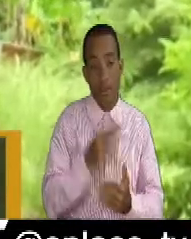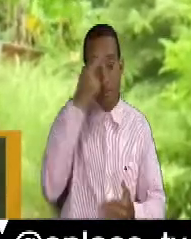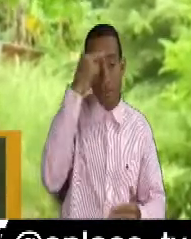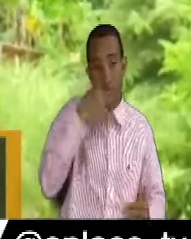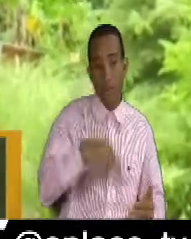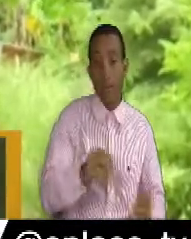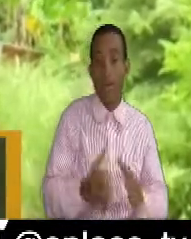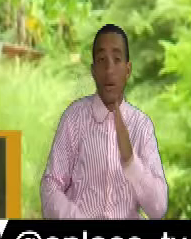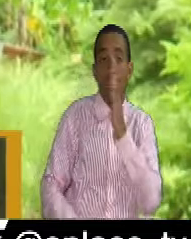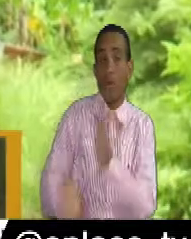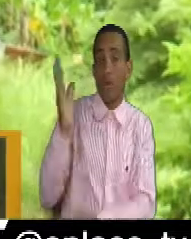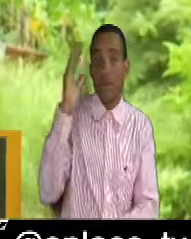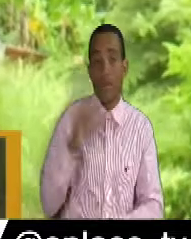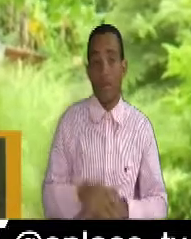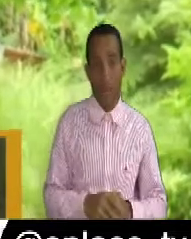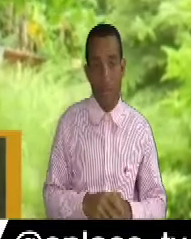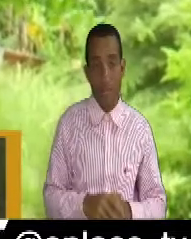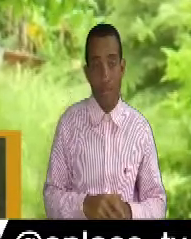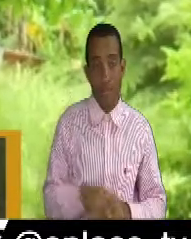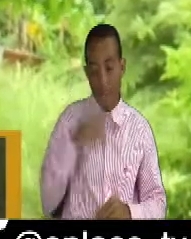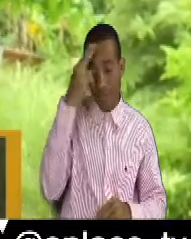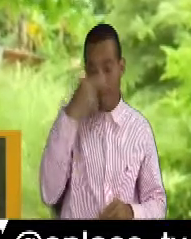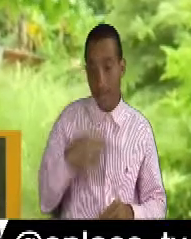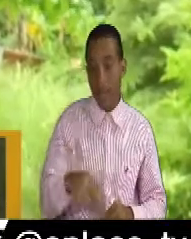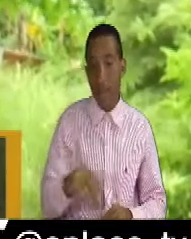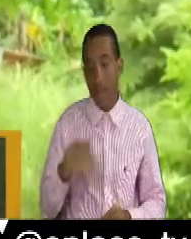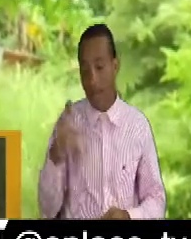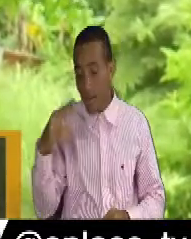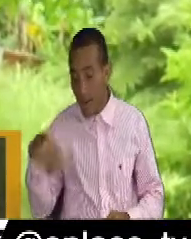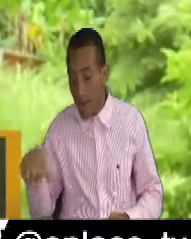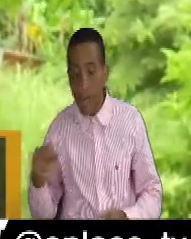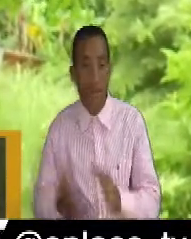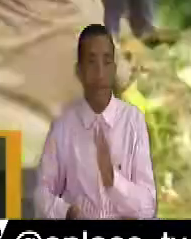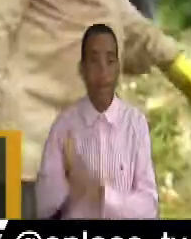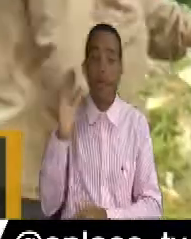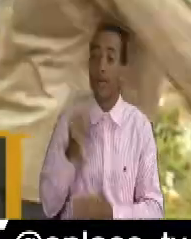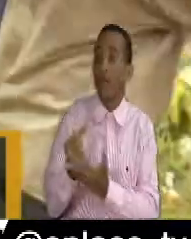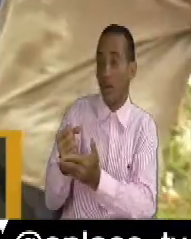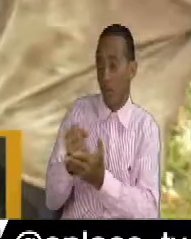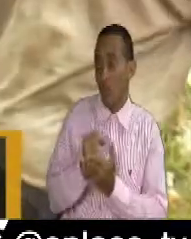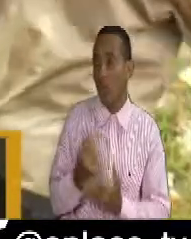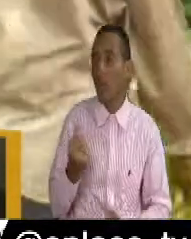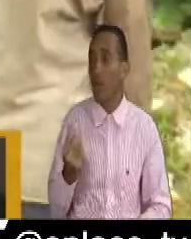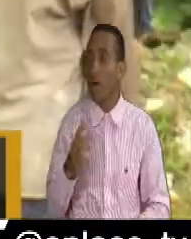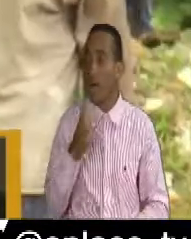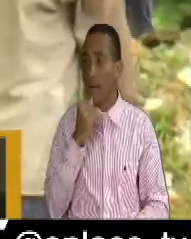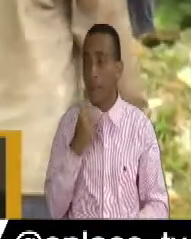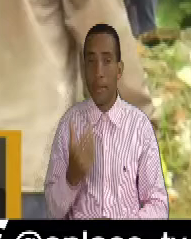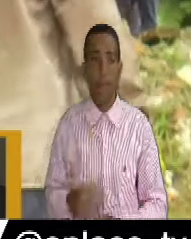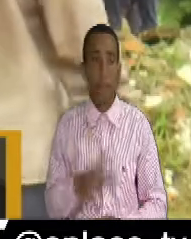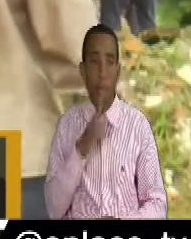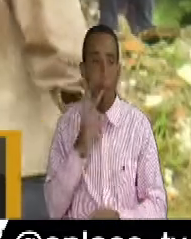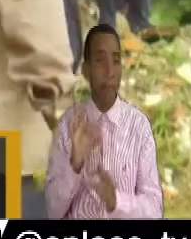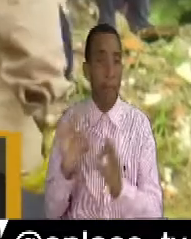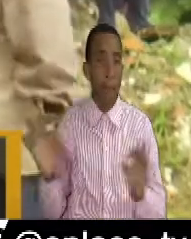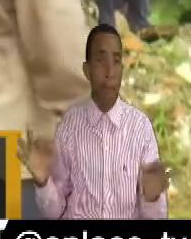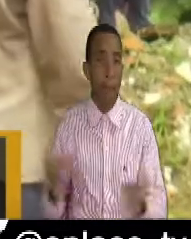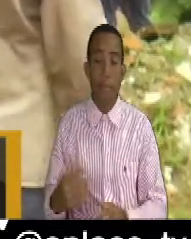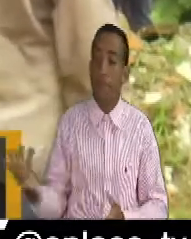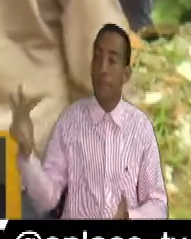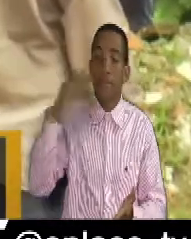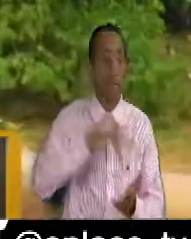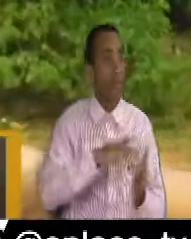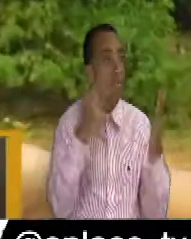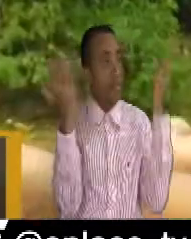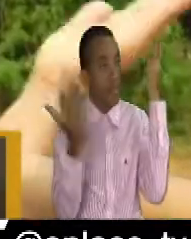y pedimos una ayuda económica, no nos la dieron ni tampoco vinieron a cortar el